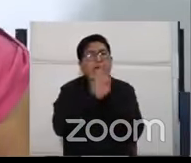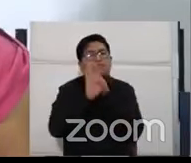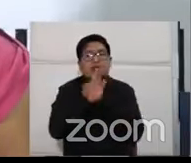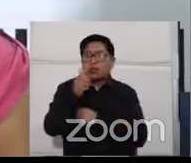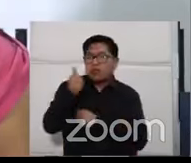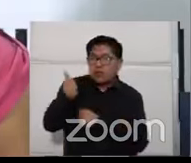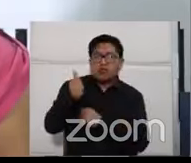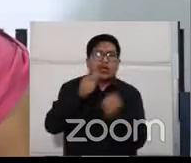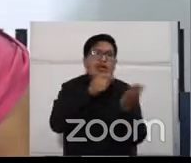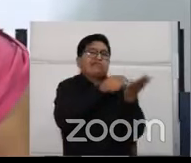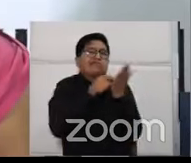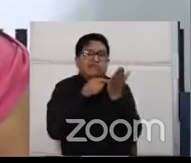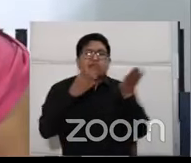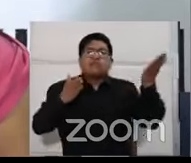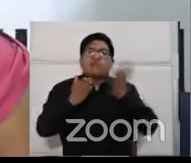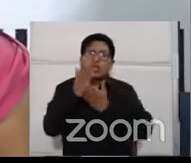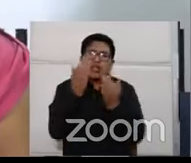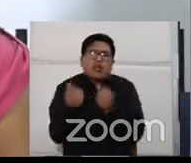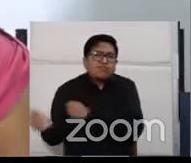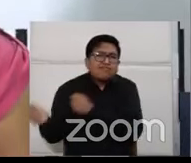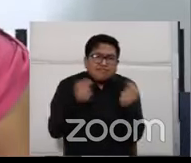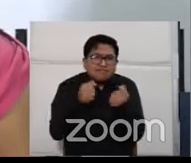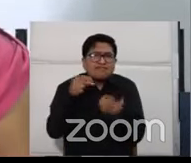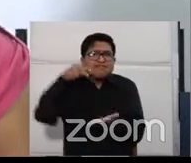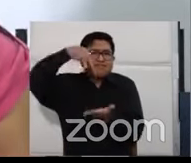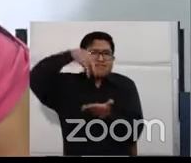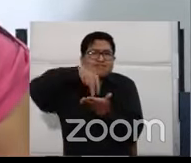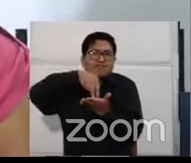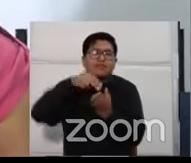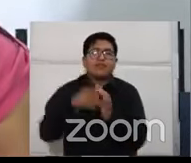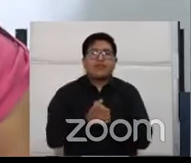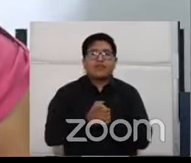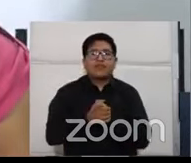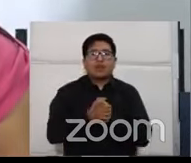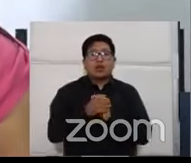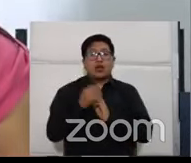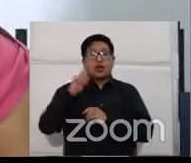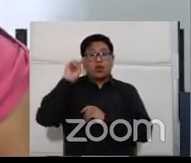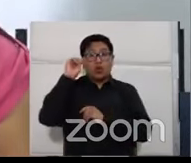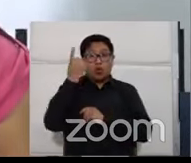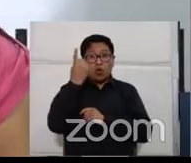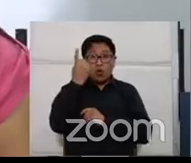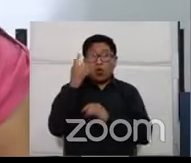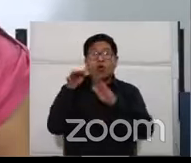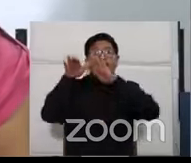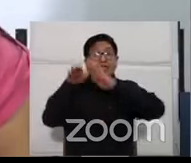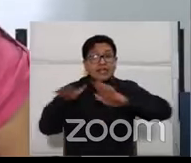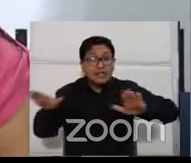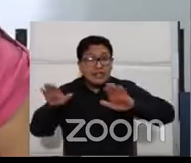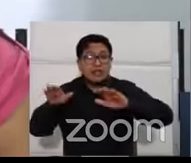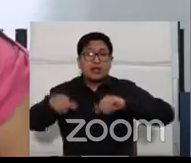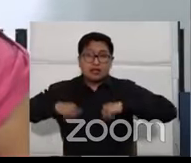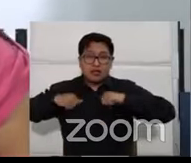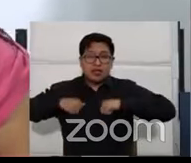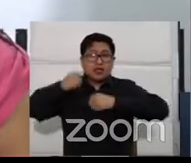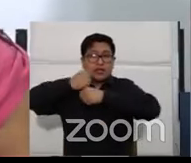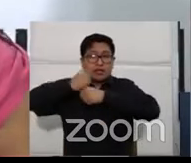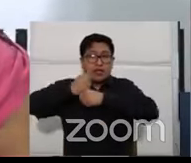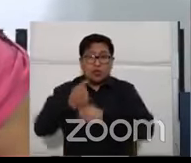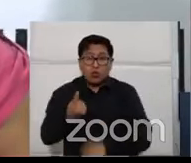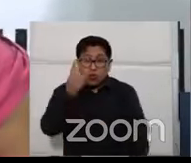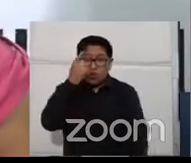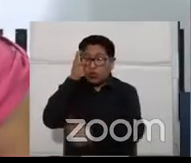derechos y el ejercicio de los mismos que además sean dirigidos no sólo a los nats sino también hacia toda la